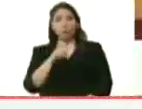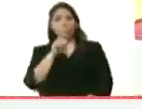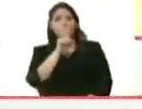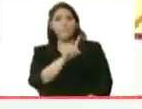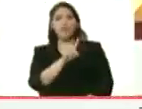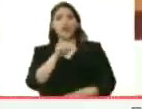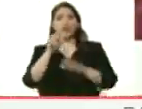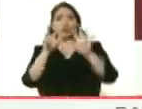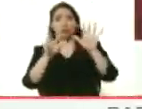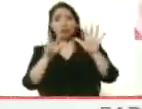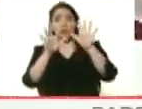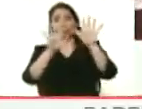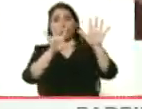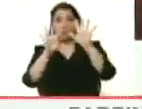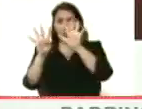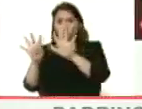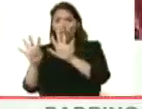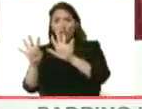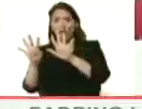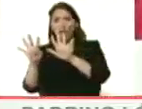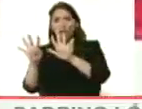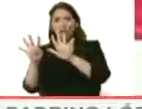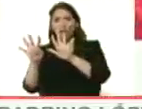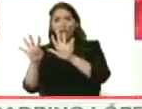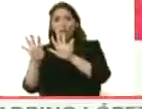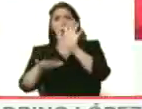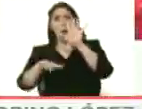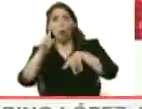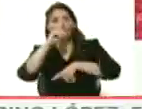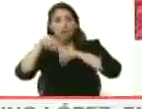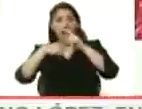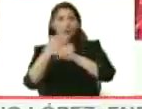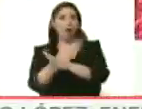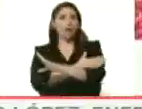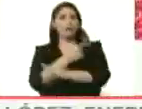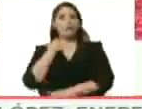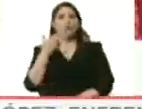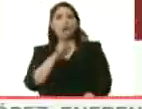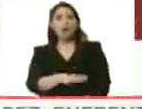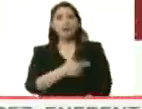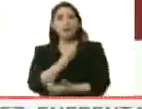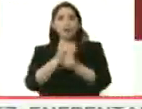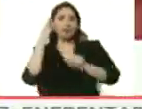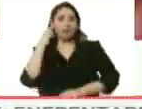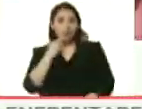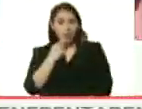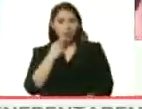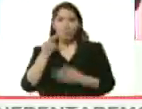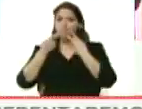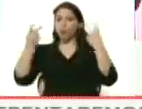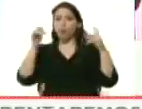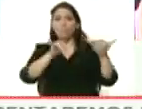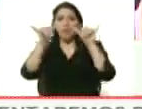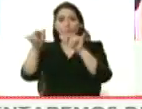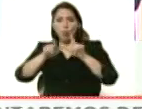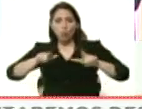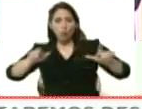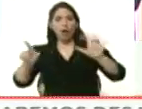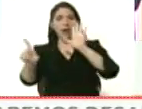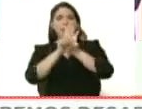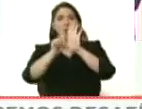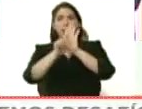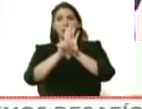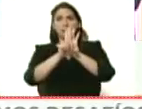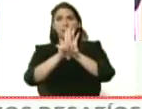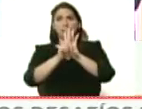1819, es decir, 11 años antes de la muerte del libertador, se promulgaba en este mismo espacio la ley